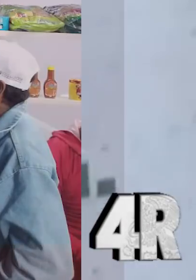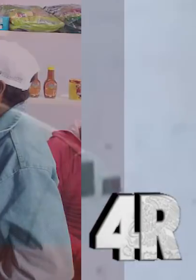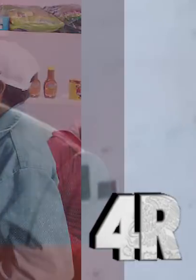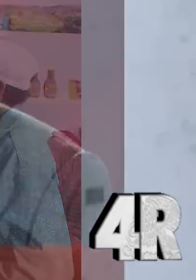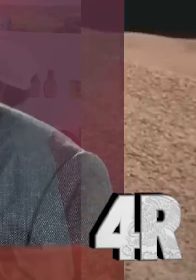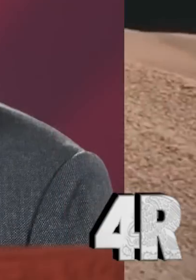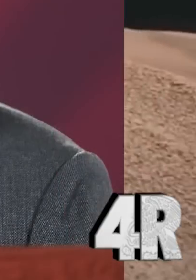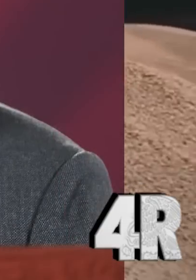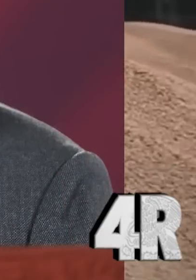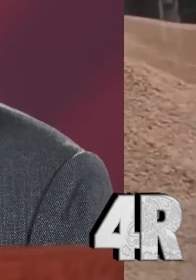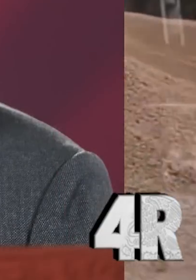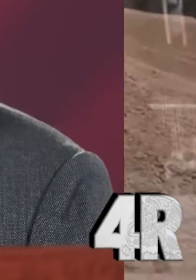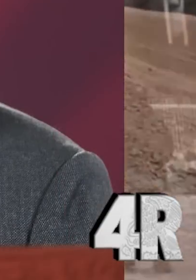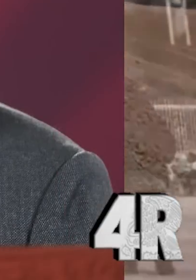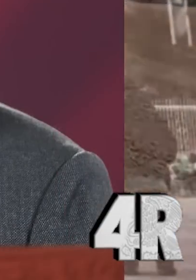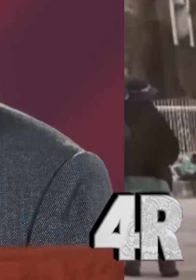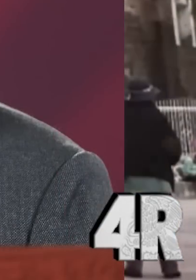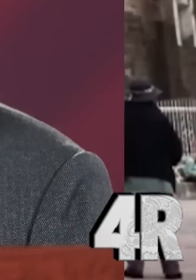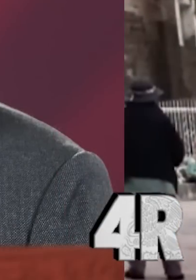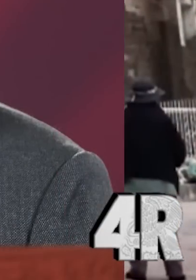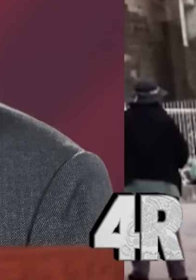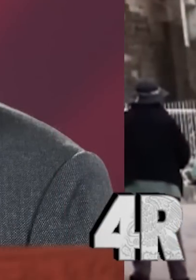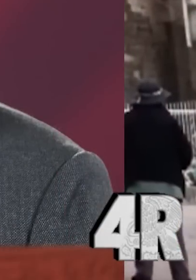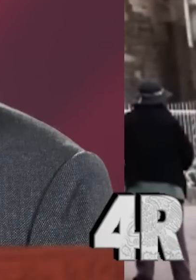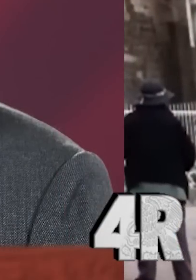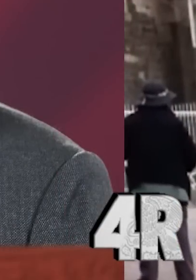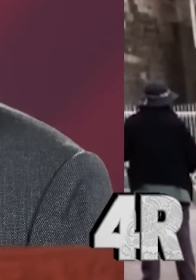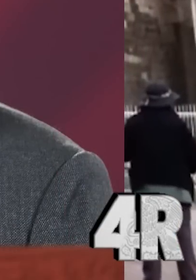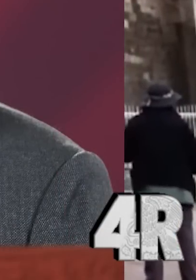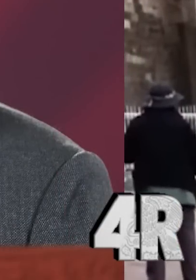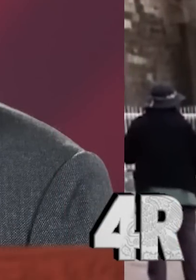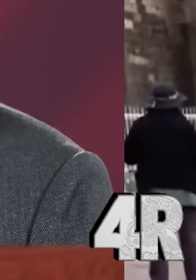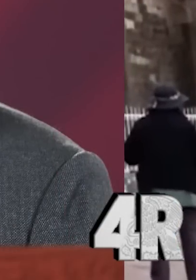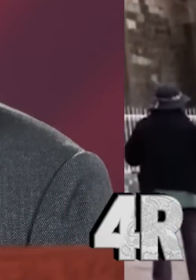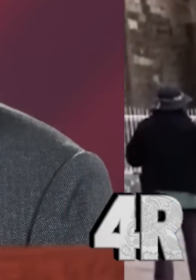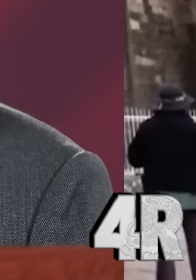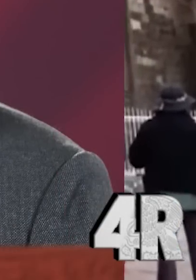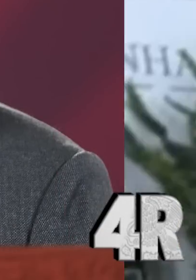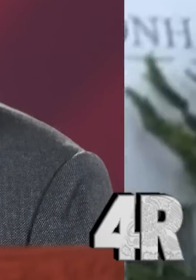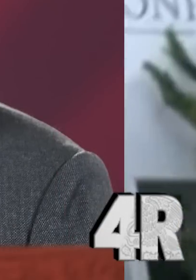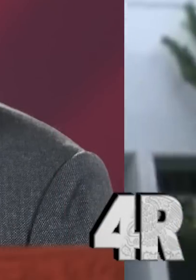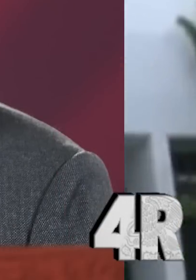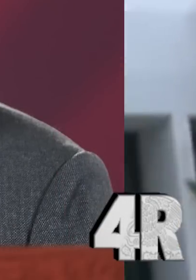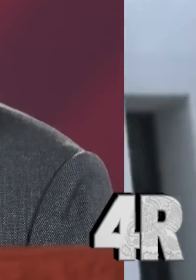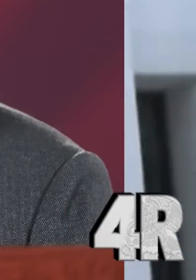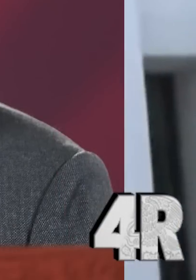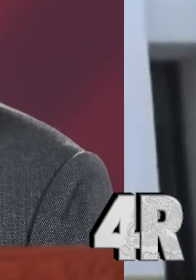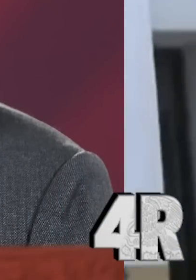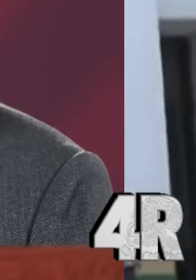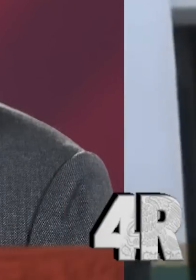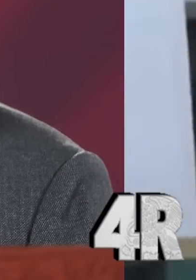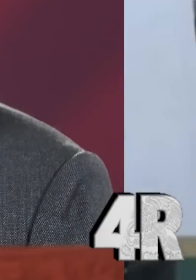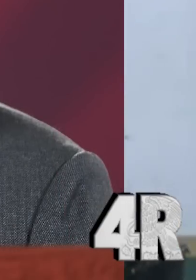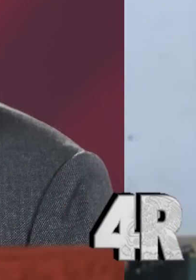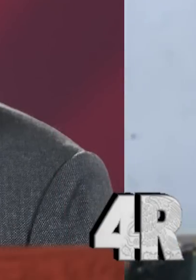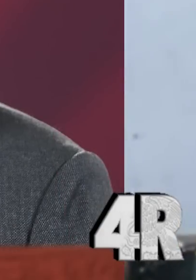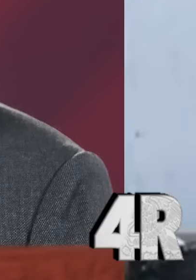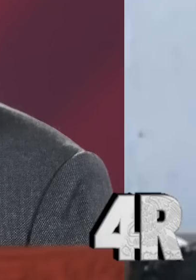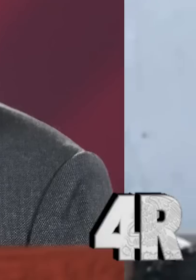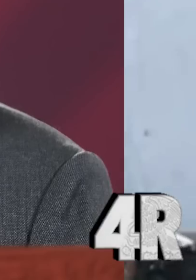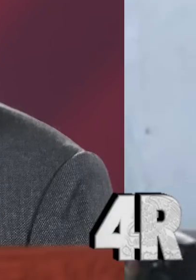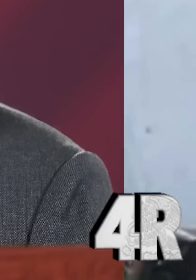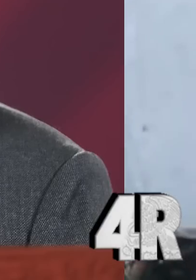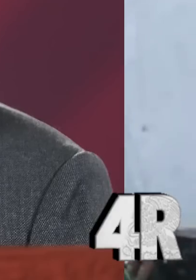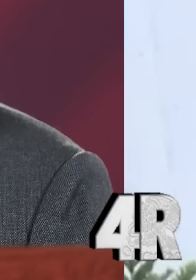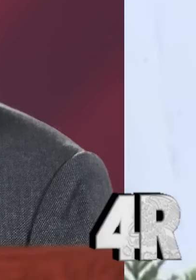Andrés Manuel dando un golpe sobre la mesa referente a este caso de corrupción en segalmex en su gobierno veremos